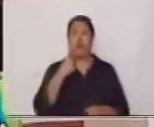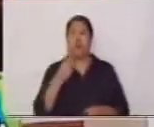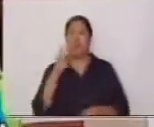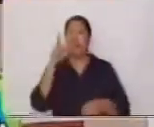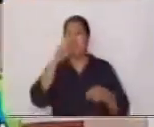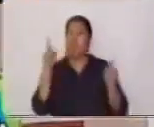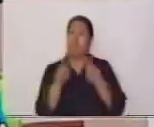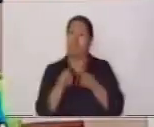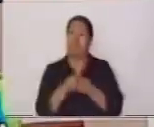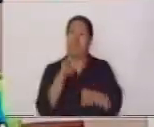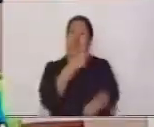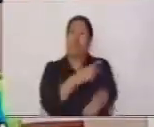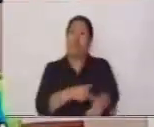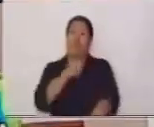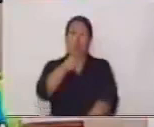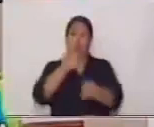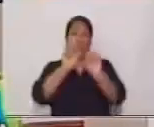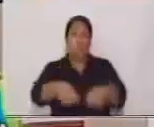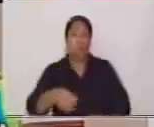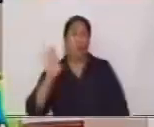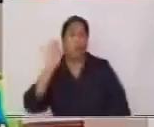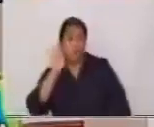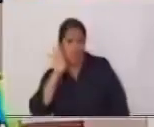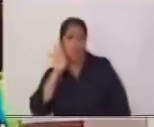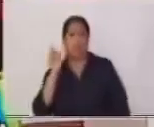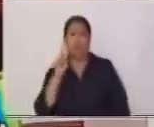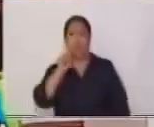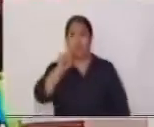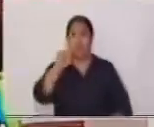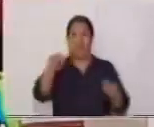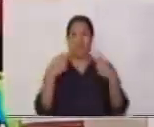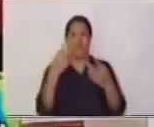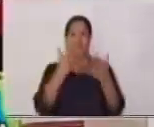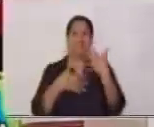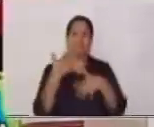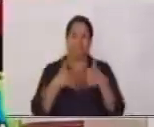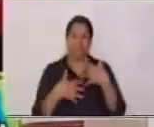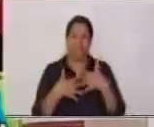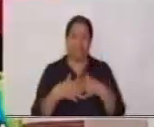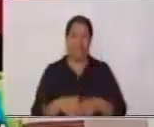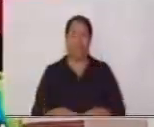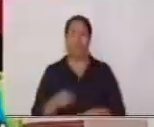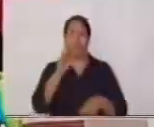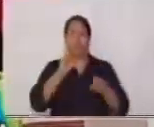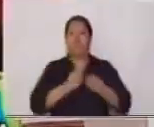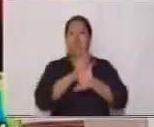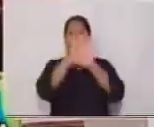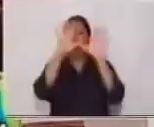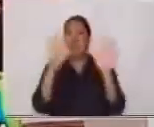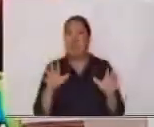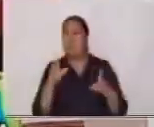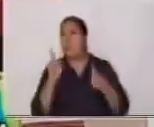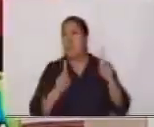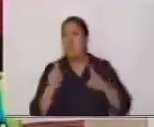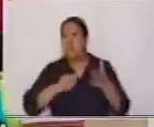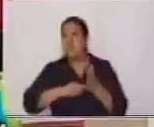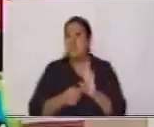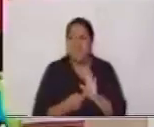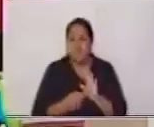escuchar. En este caso, tienes que saber explicar, aclarar el significado y